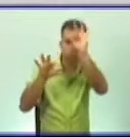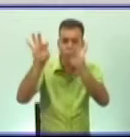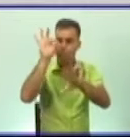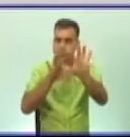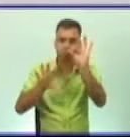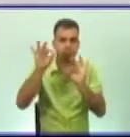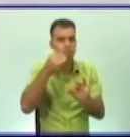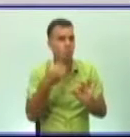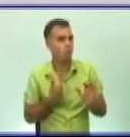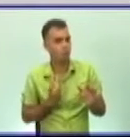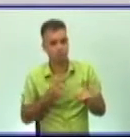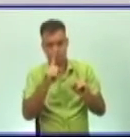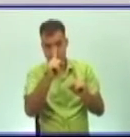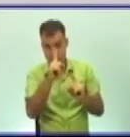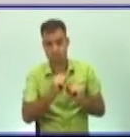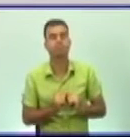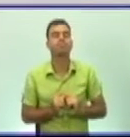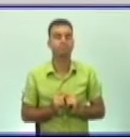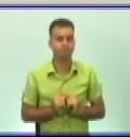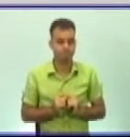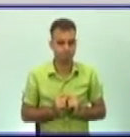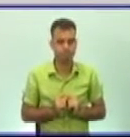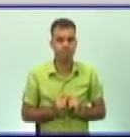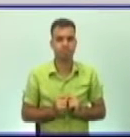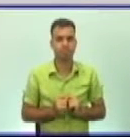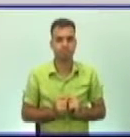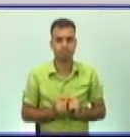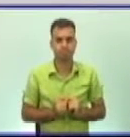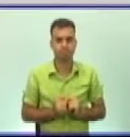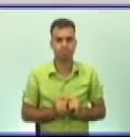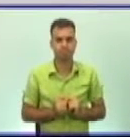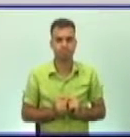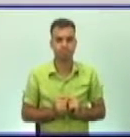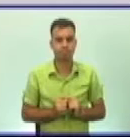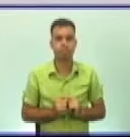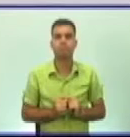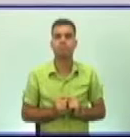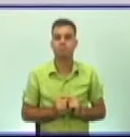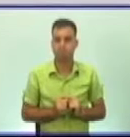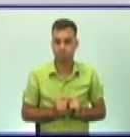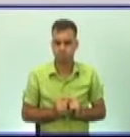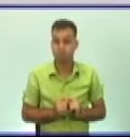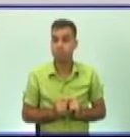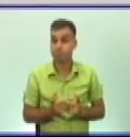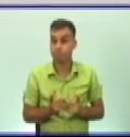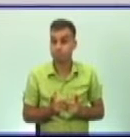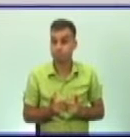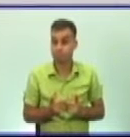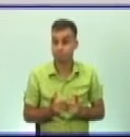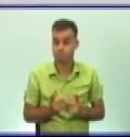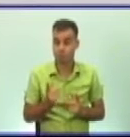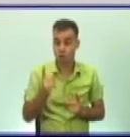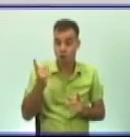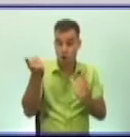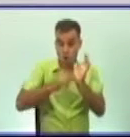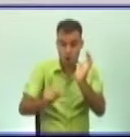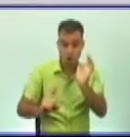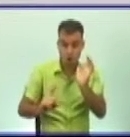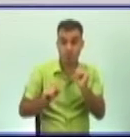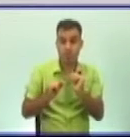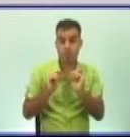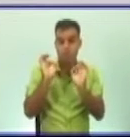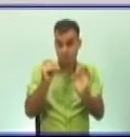otros a partir de cálculos parciales. Por tanto, el valor de la amplitud de la corriente, se los reporto aquí como aparece en